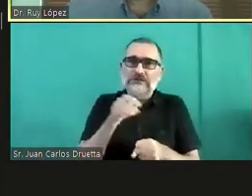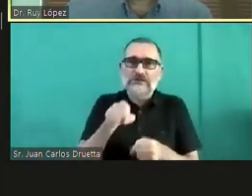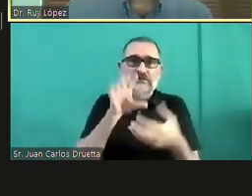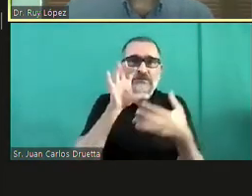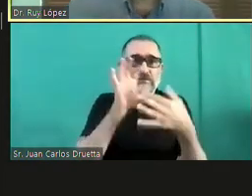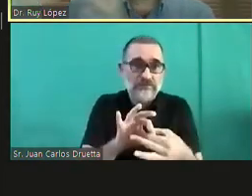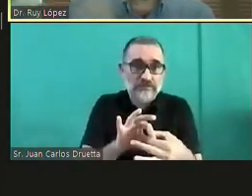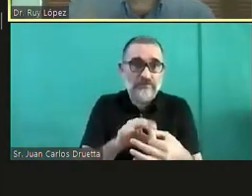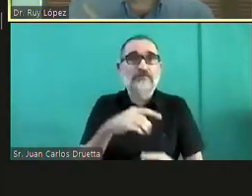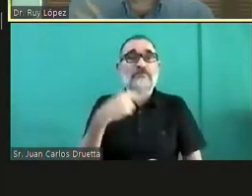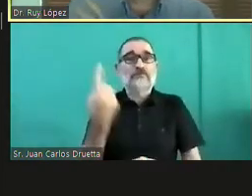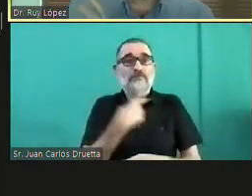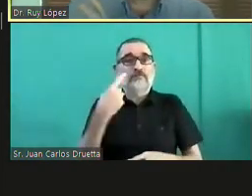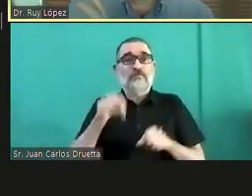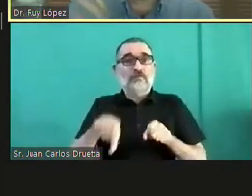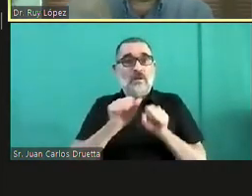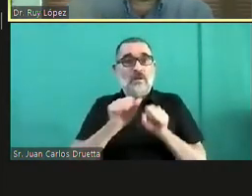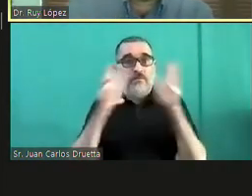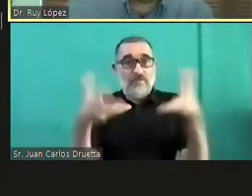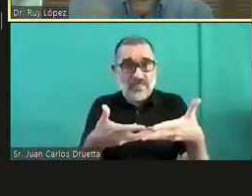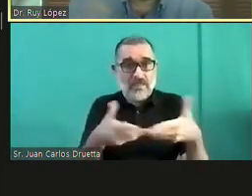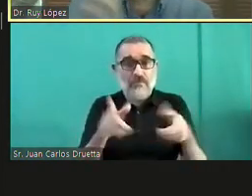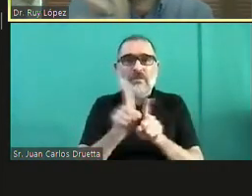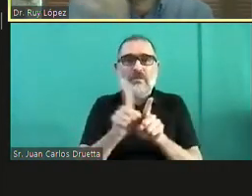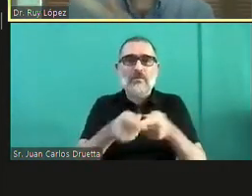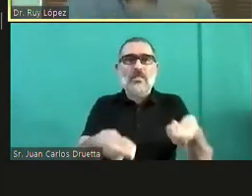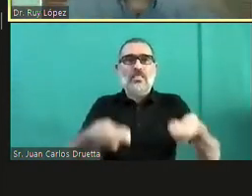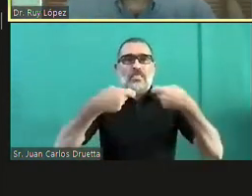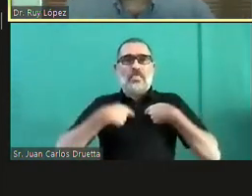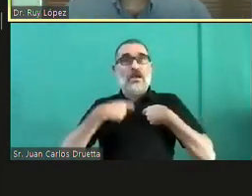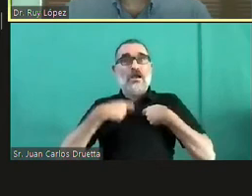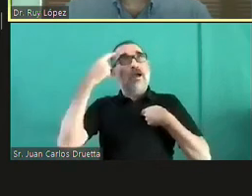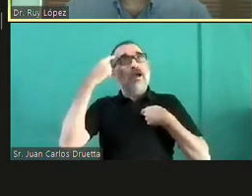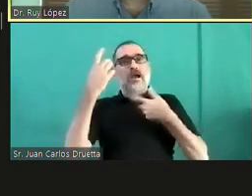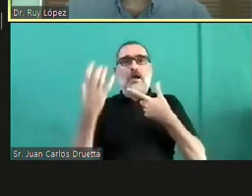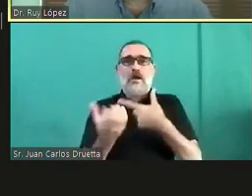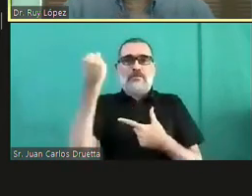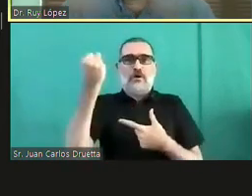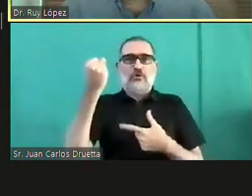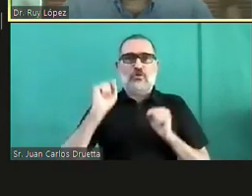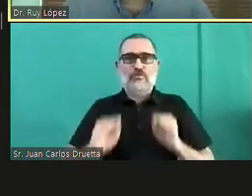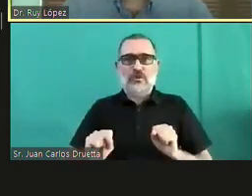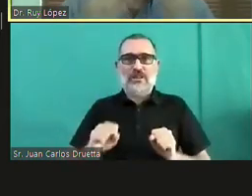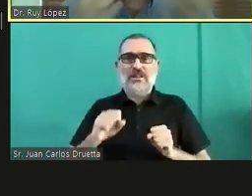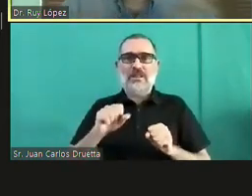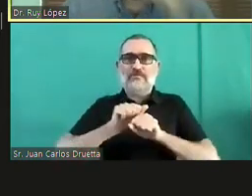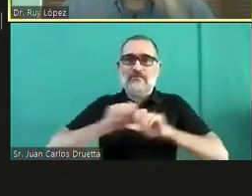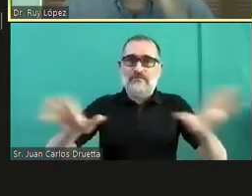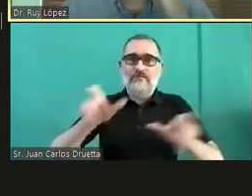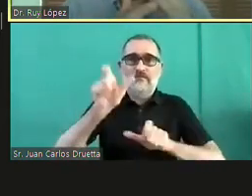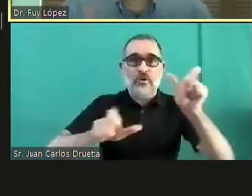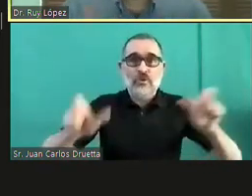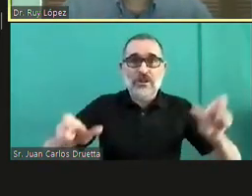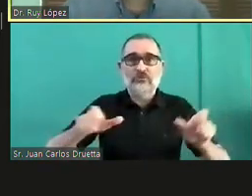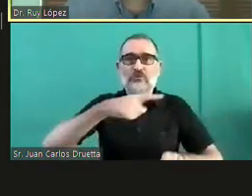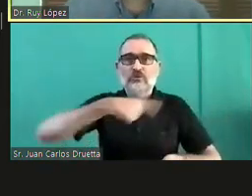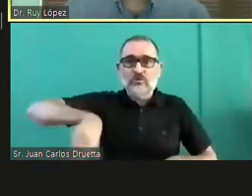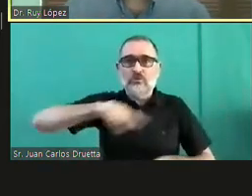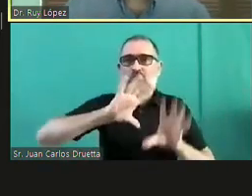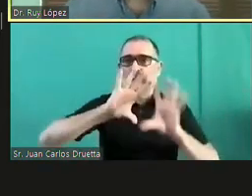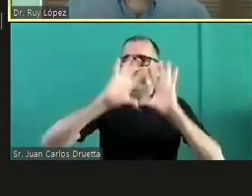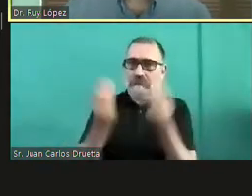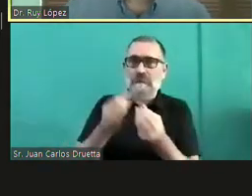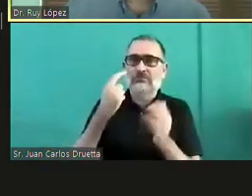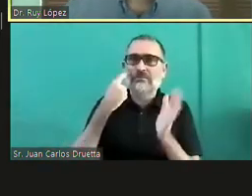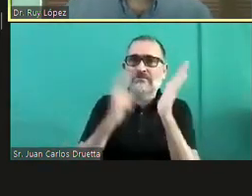entonces cuando teníamos un gran conflicto y discusión también no solamente en la población general sino especialmente con la